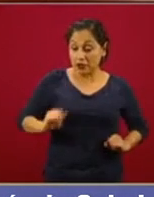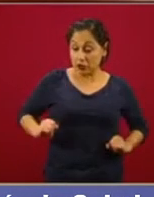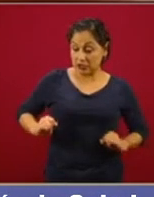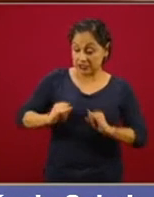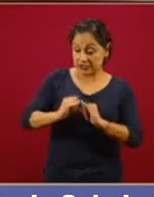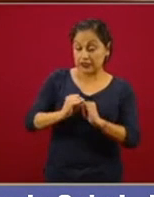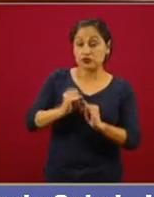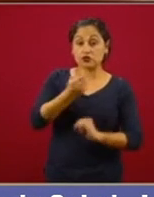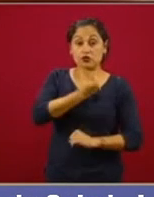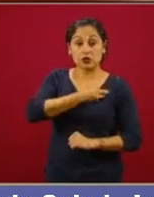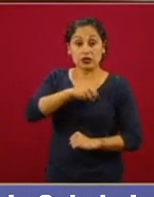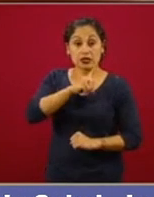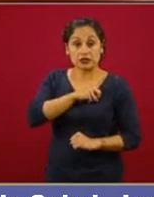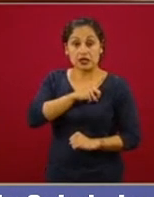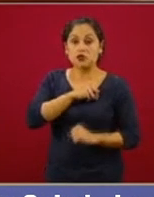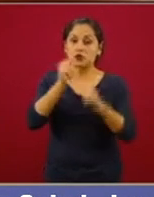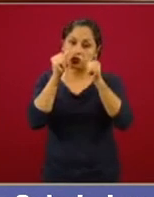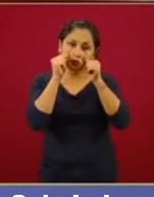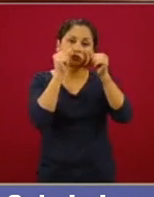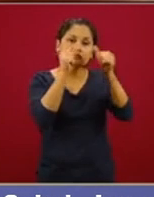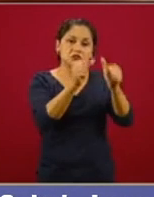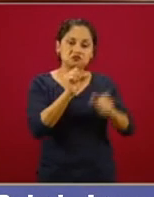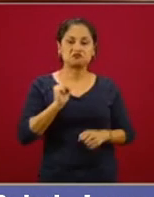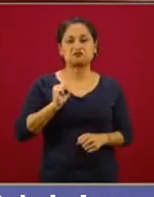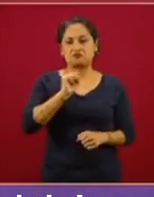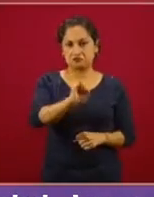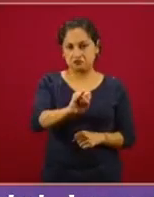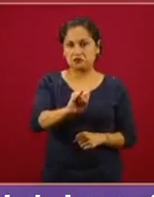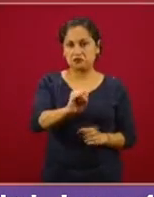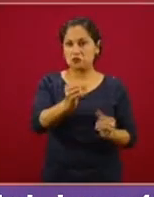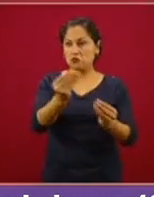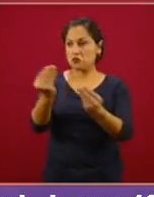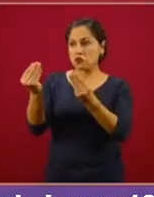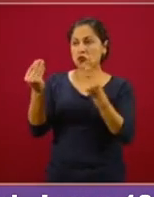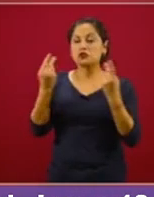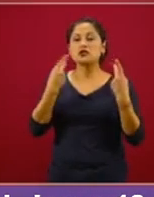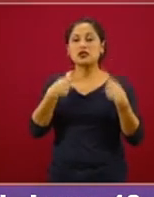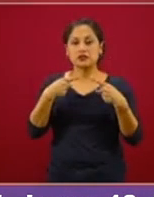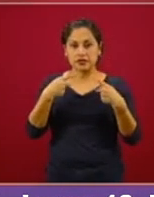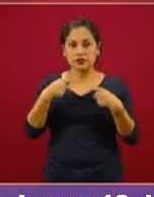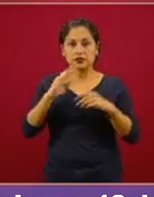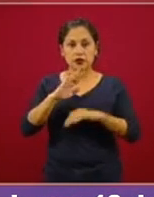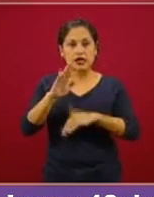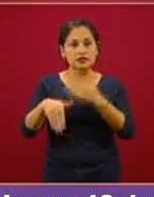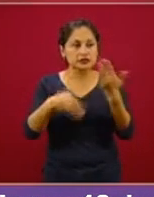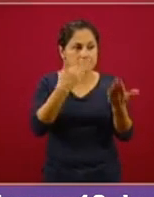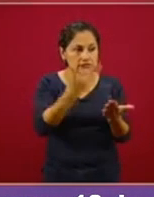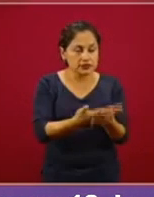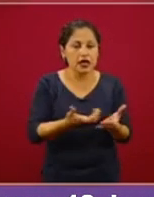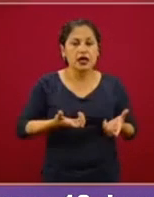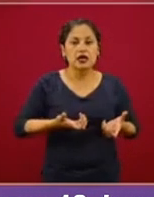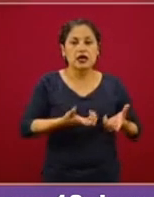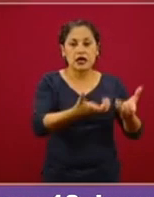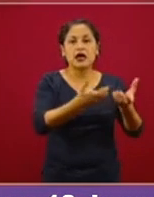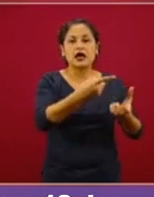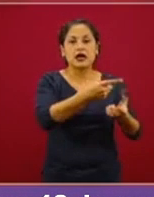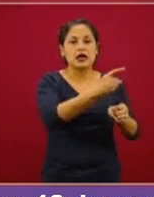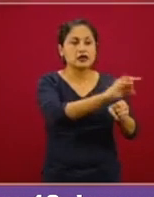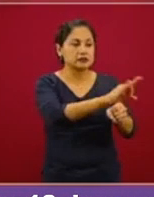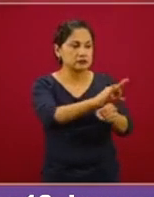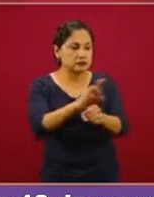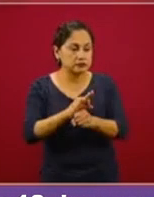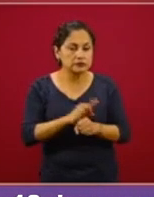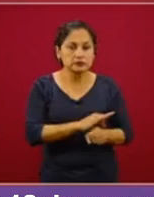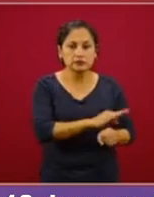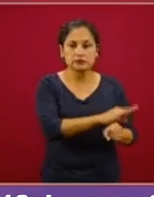y tenemos innumerables personas que han sido atendidas de COVID durante esta epidemia y que